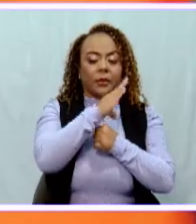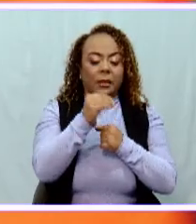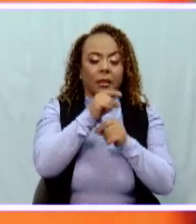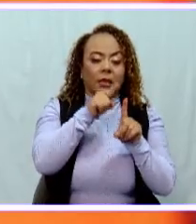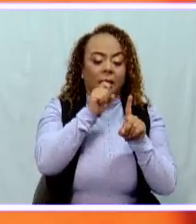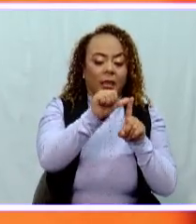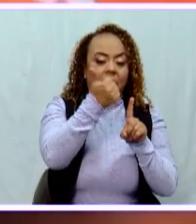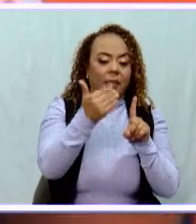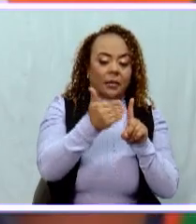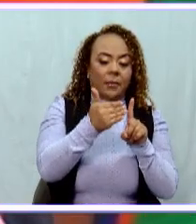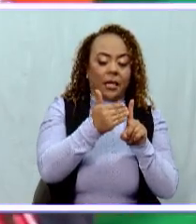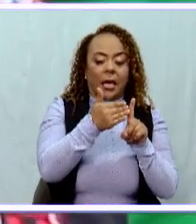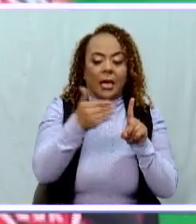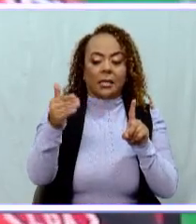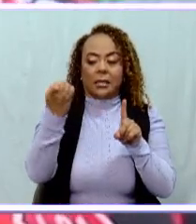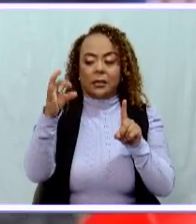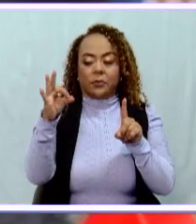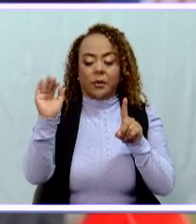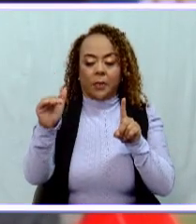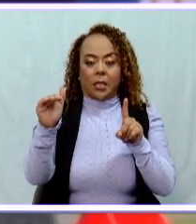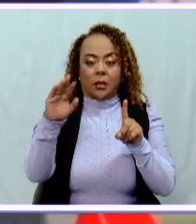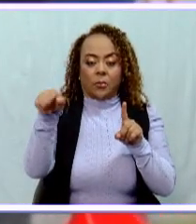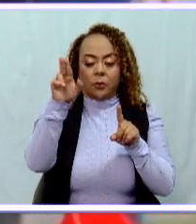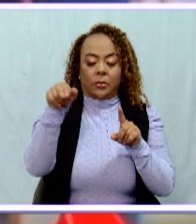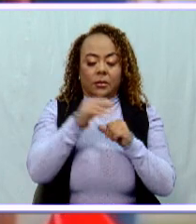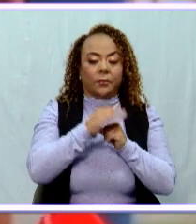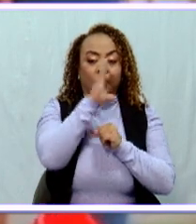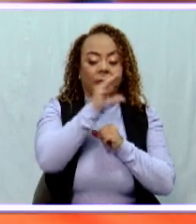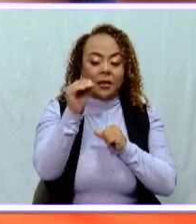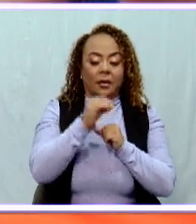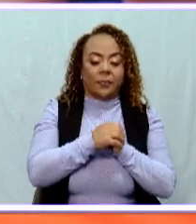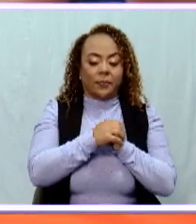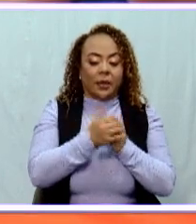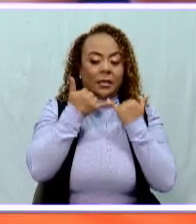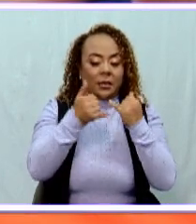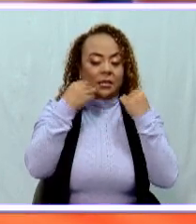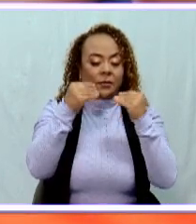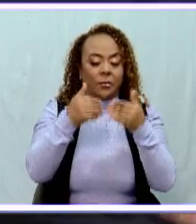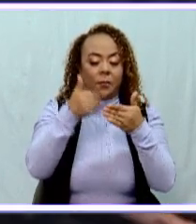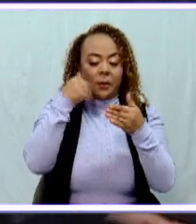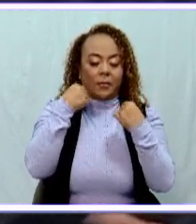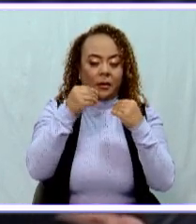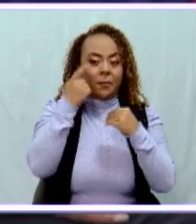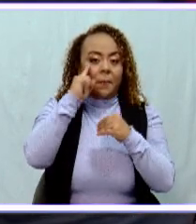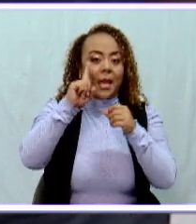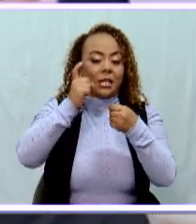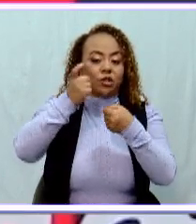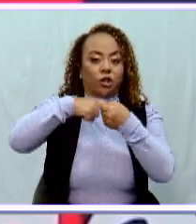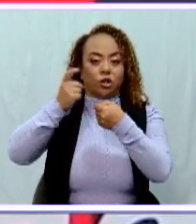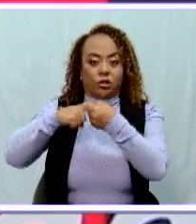van desde los 10.000 hasta los 19.000 colones y ya se vendió la preventa a socios